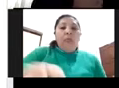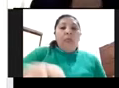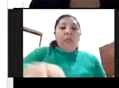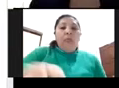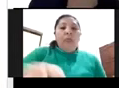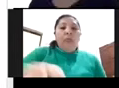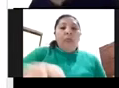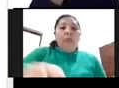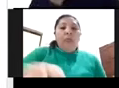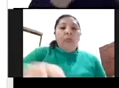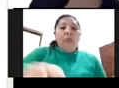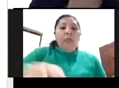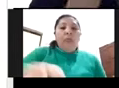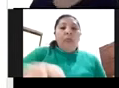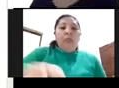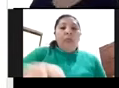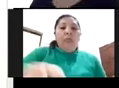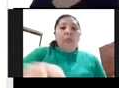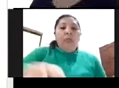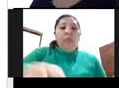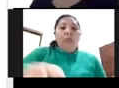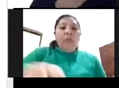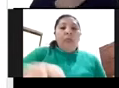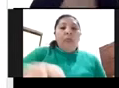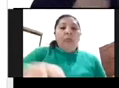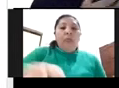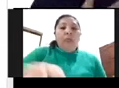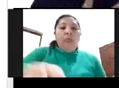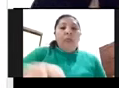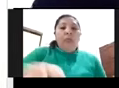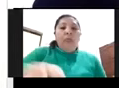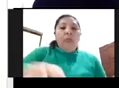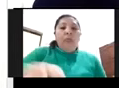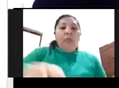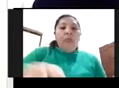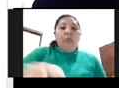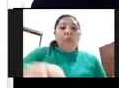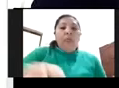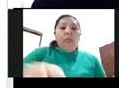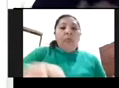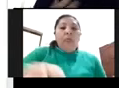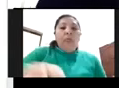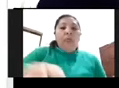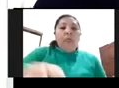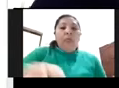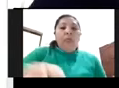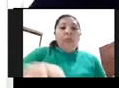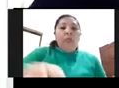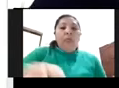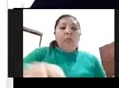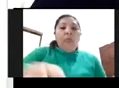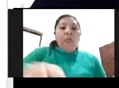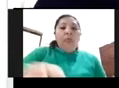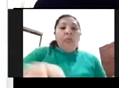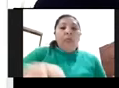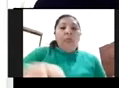de las jurisdicciones hace una licitación y establece entonces un acuerdo marco, diciendo, bueno, mientras se mantengan las